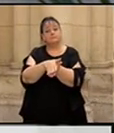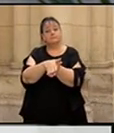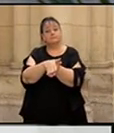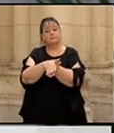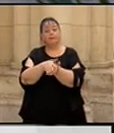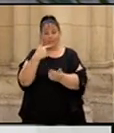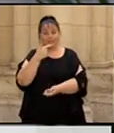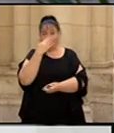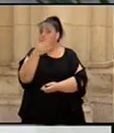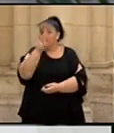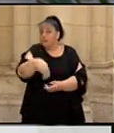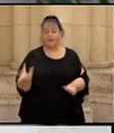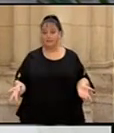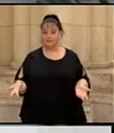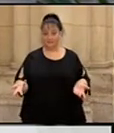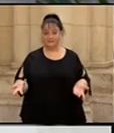dice la verdad,